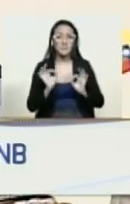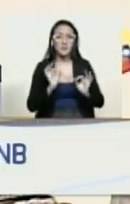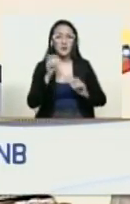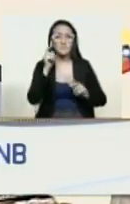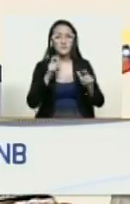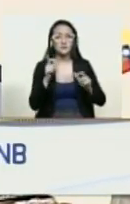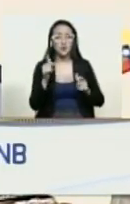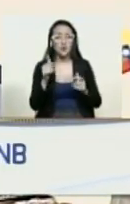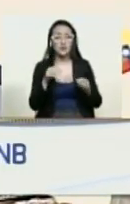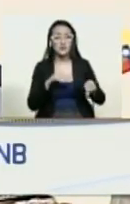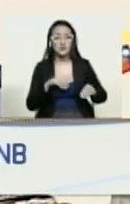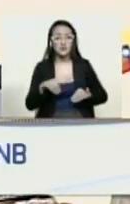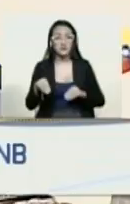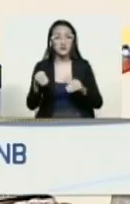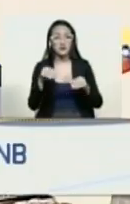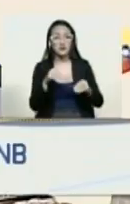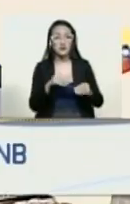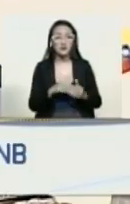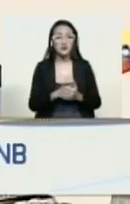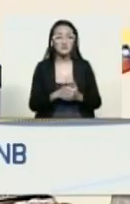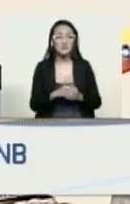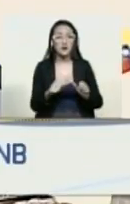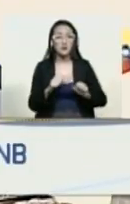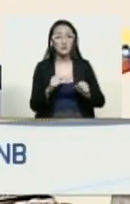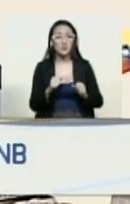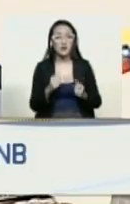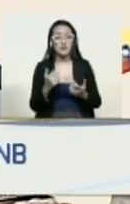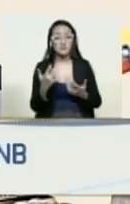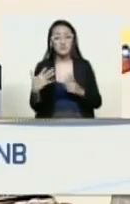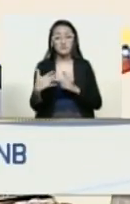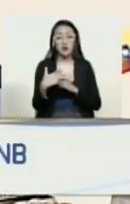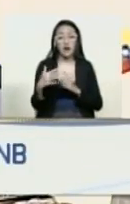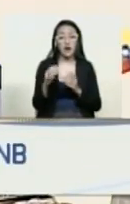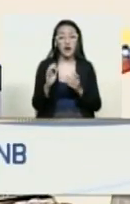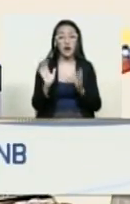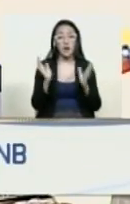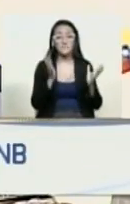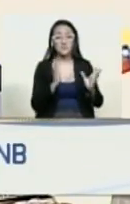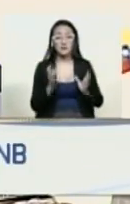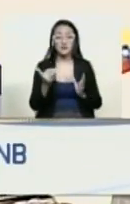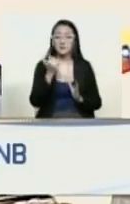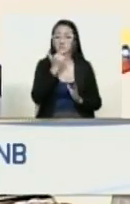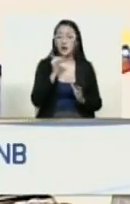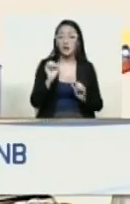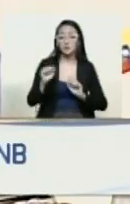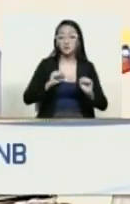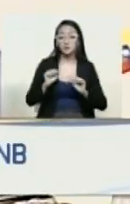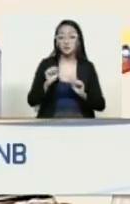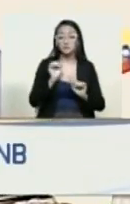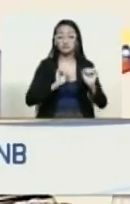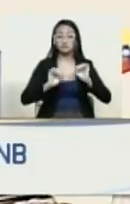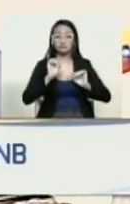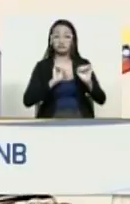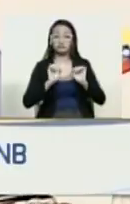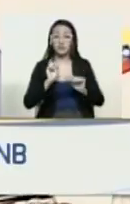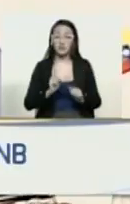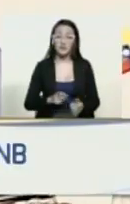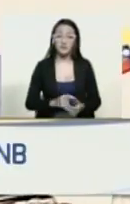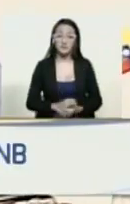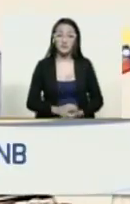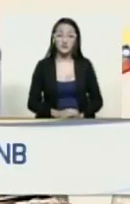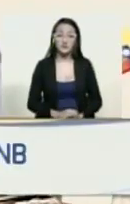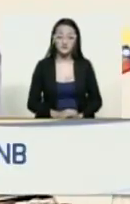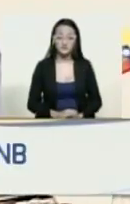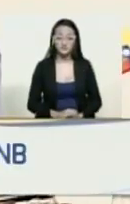población de ese territorio para actuar ante una amenaza ambiental que se presente en ese espacio territorial. Es decir,